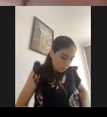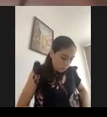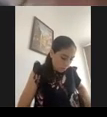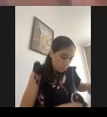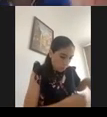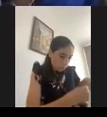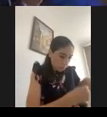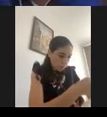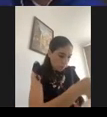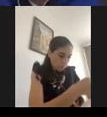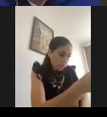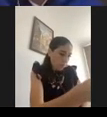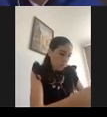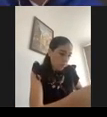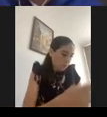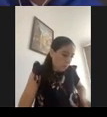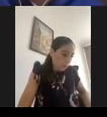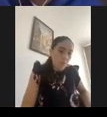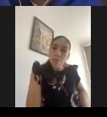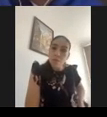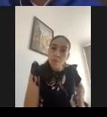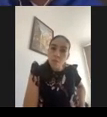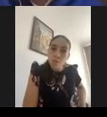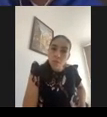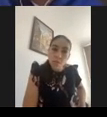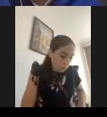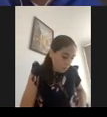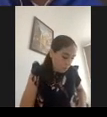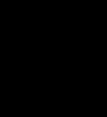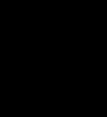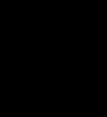Esa era la presentación que hoy les queríamos hacer.